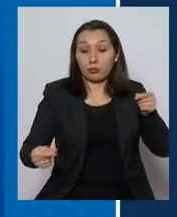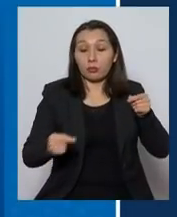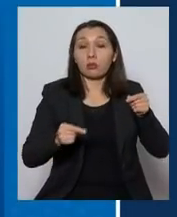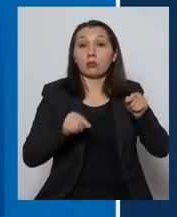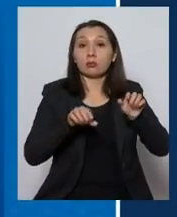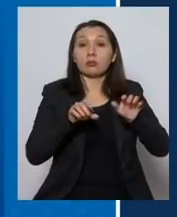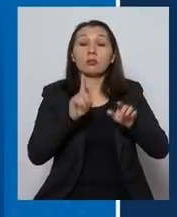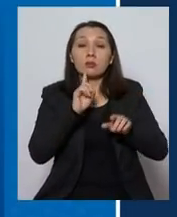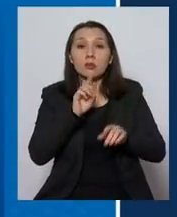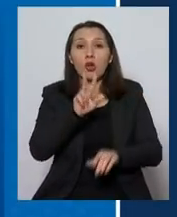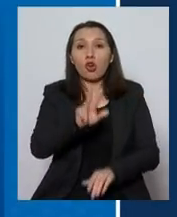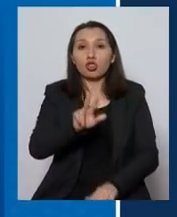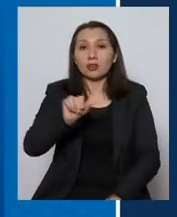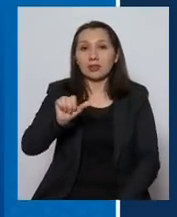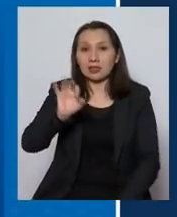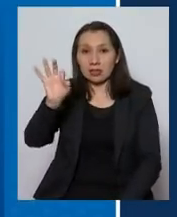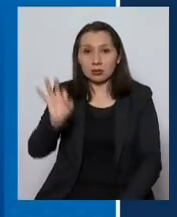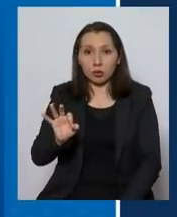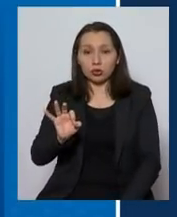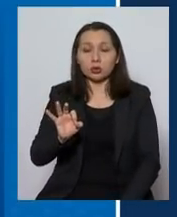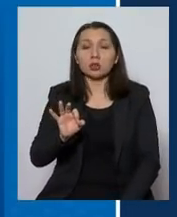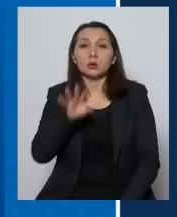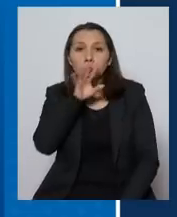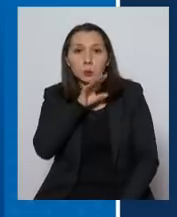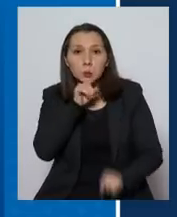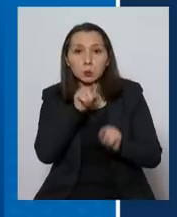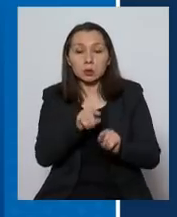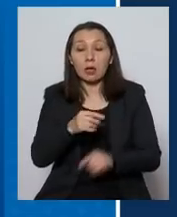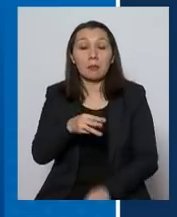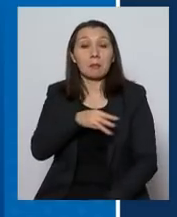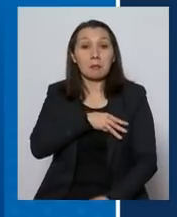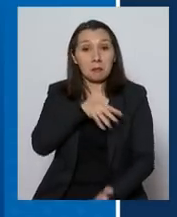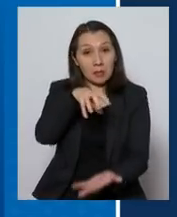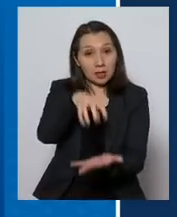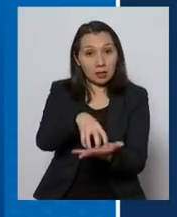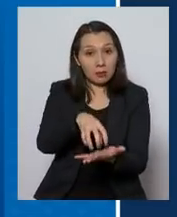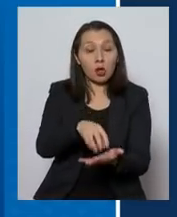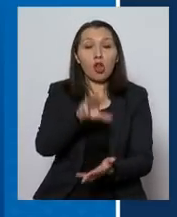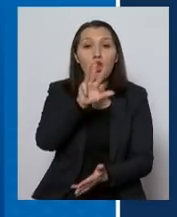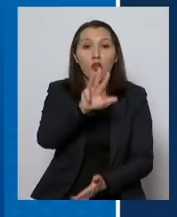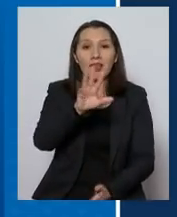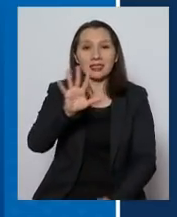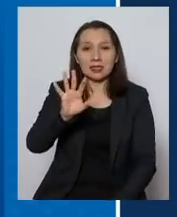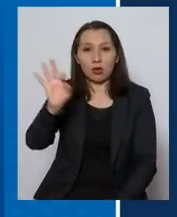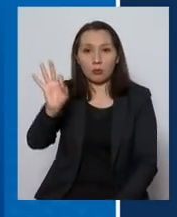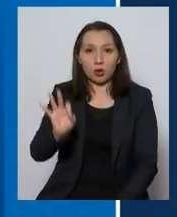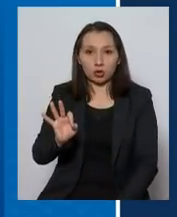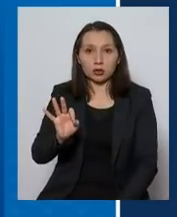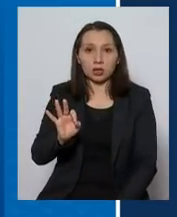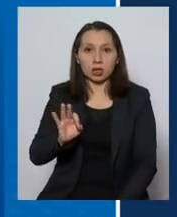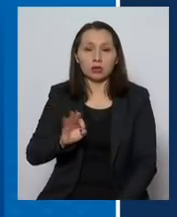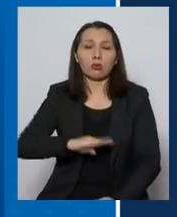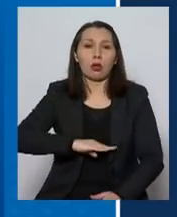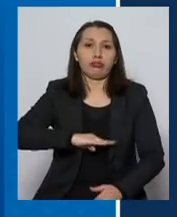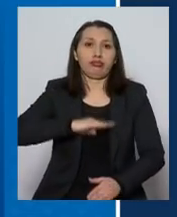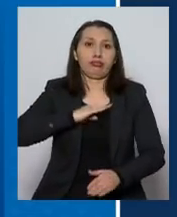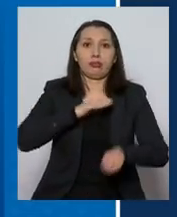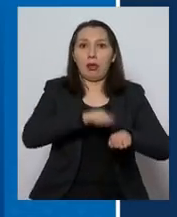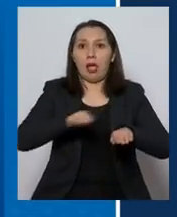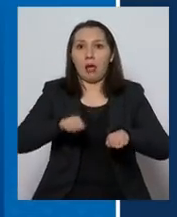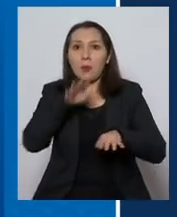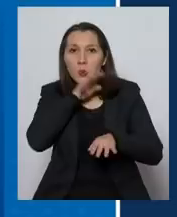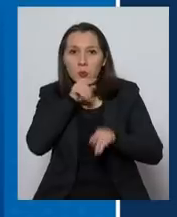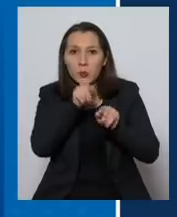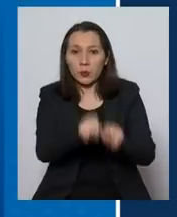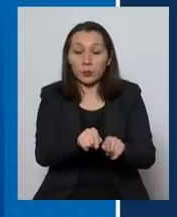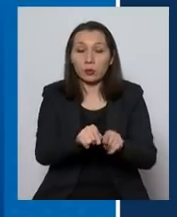se encuentra en un 86% y en la región metropolitana en un 95%. En cuanto a